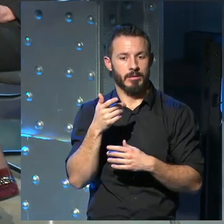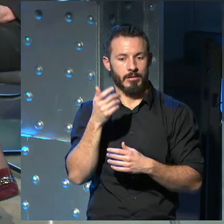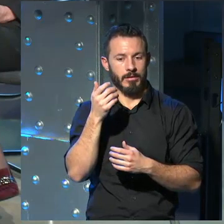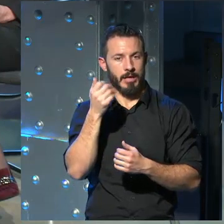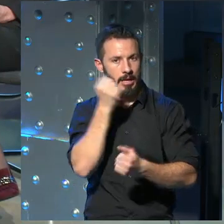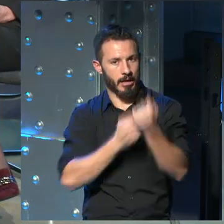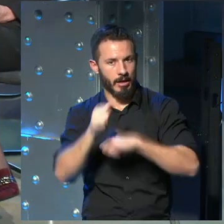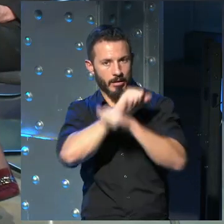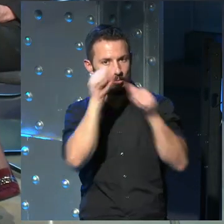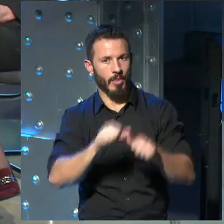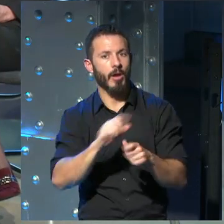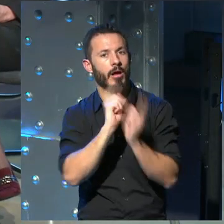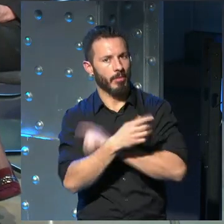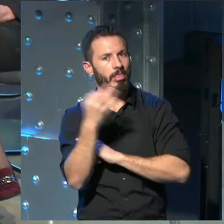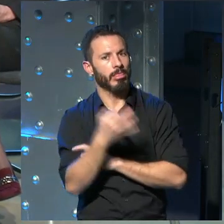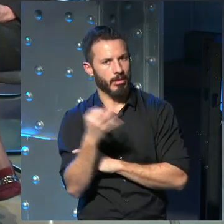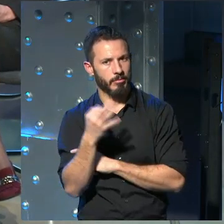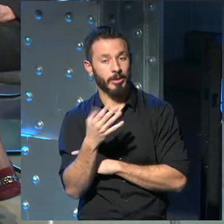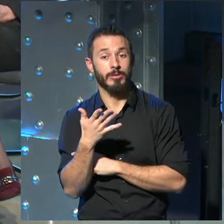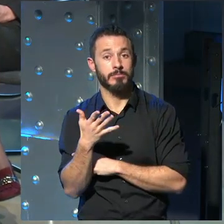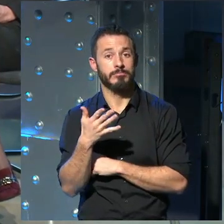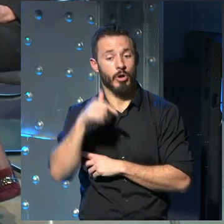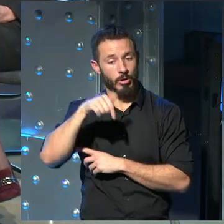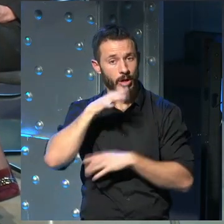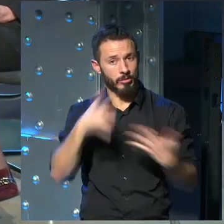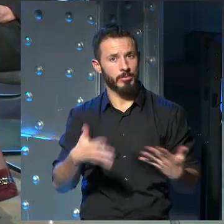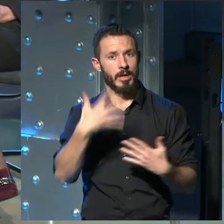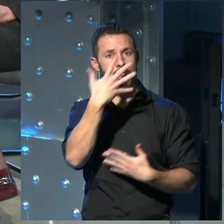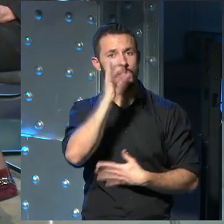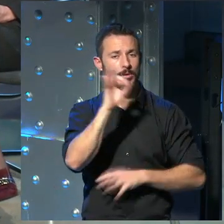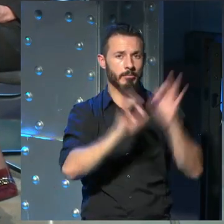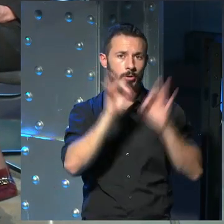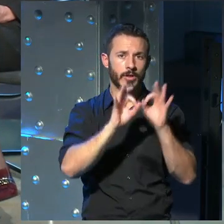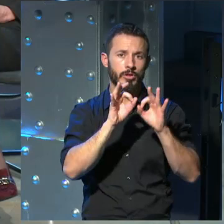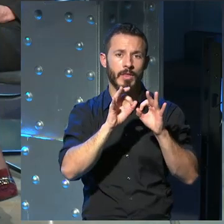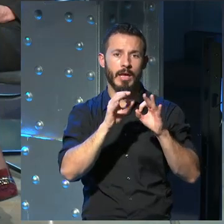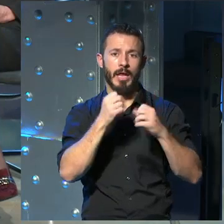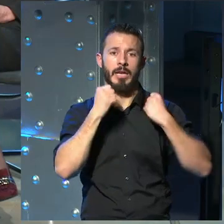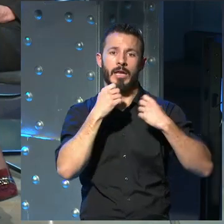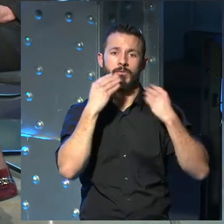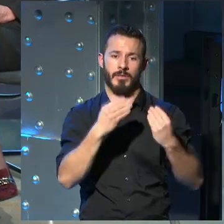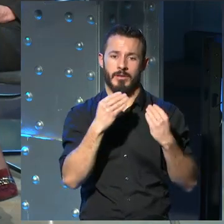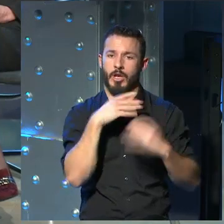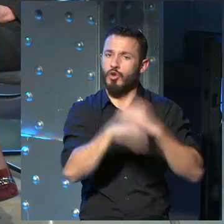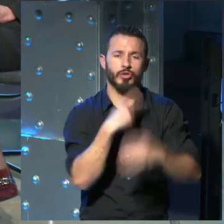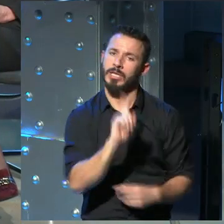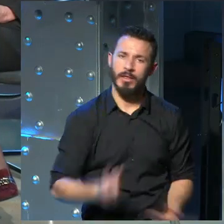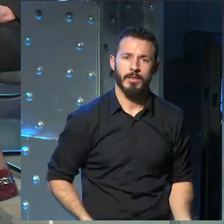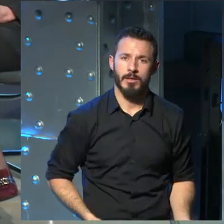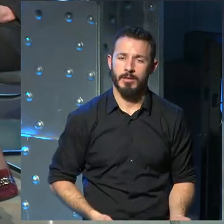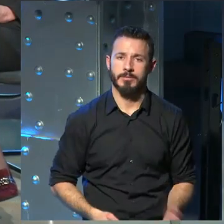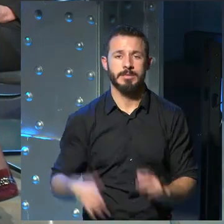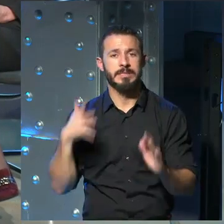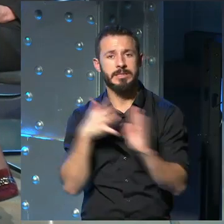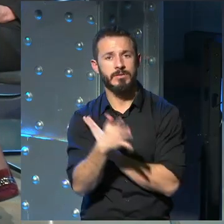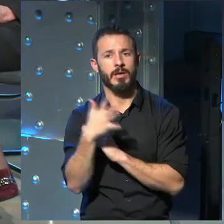una tarea a acometer, pero hoy por hoy el 50% de la eficiencia energética está sin realizar. Es decir, que todavía